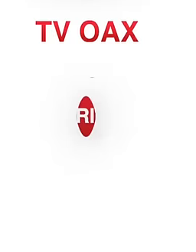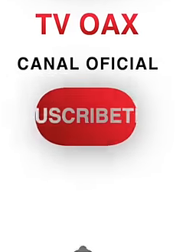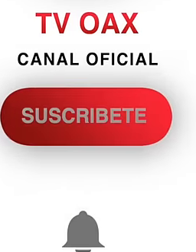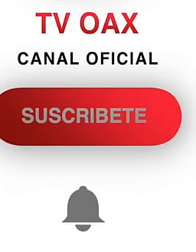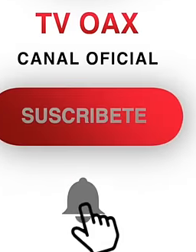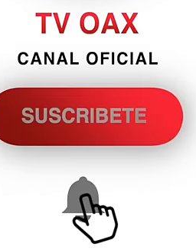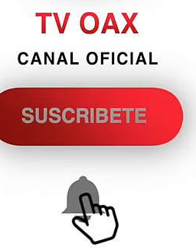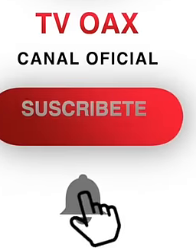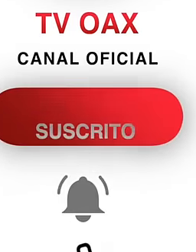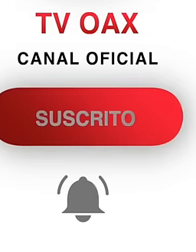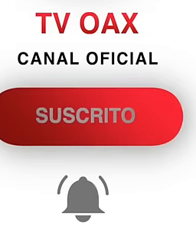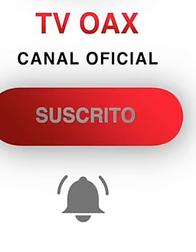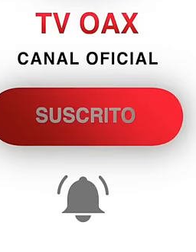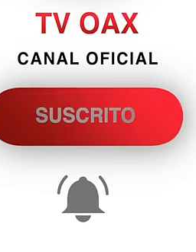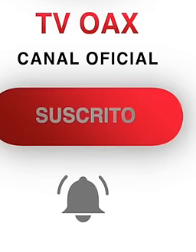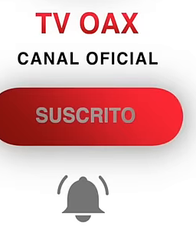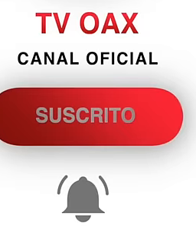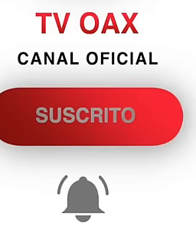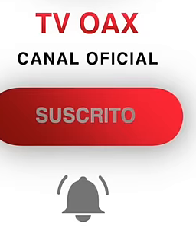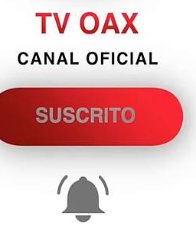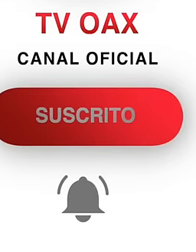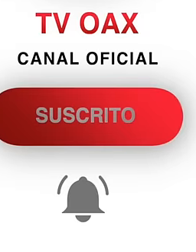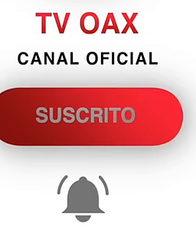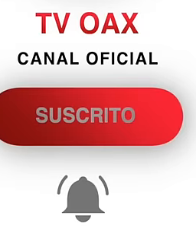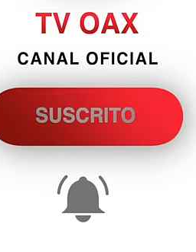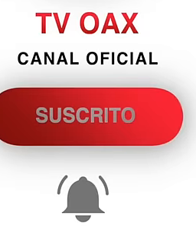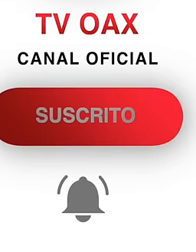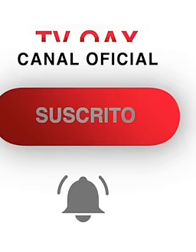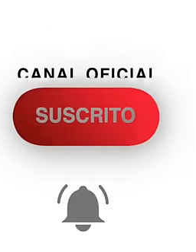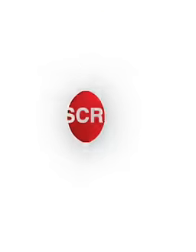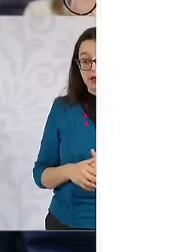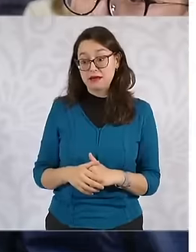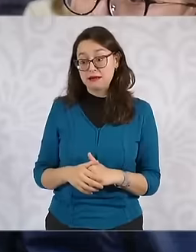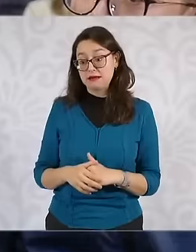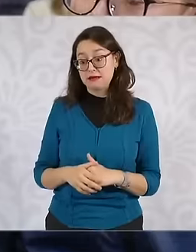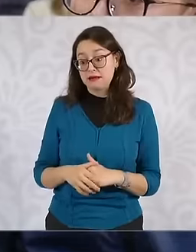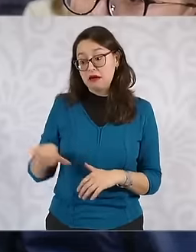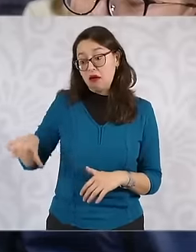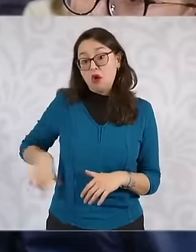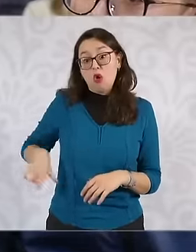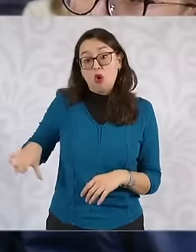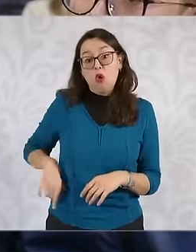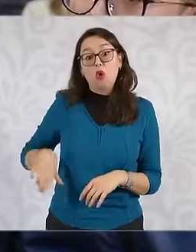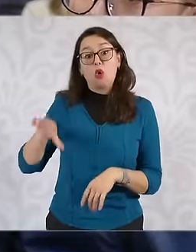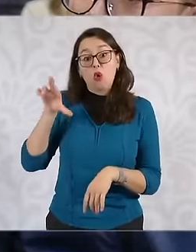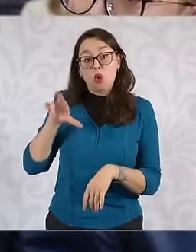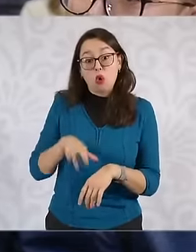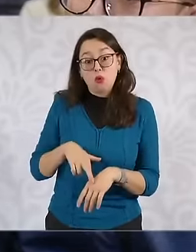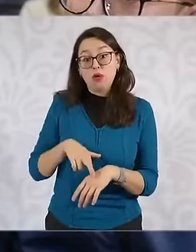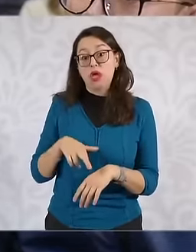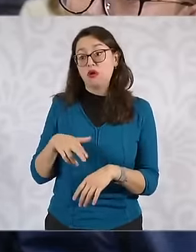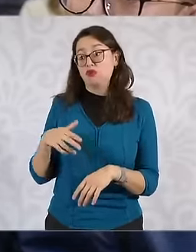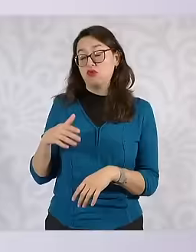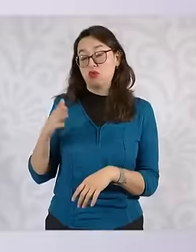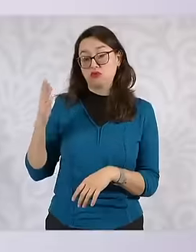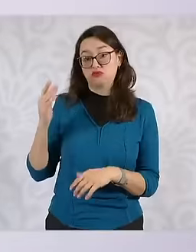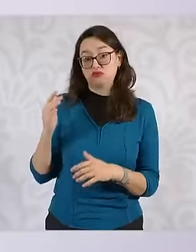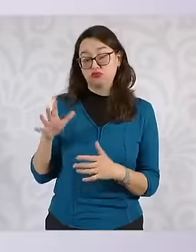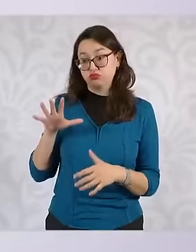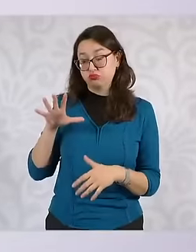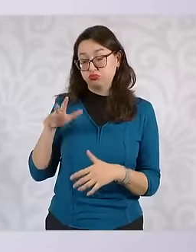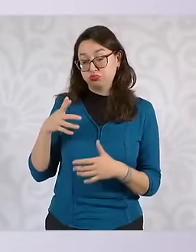se pueda en México justamente llevar a la cárcel a funcionarios o exfuncionarios de alto nivel? Pues